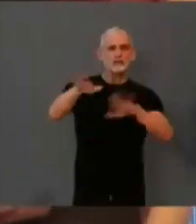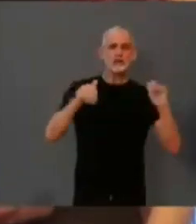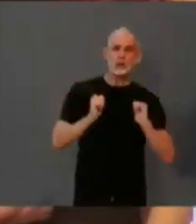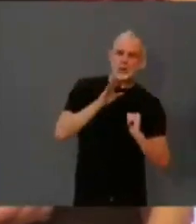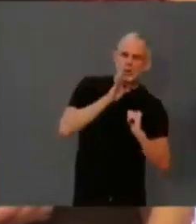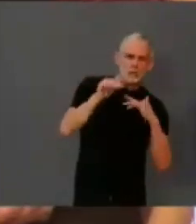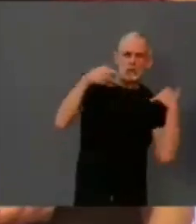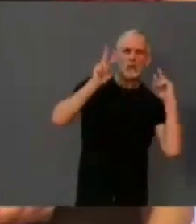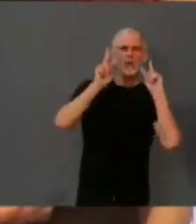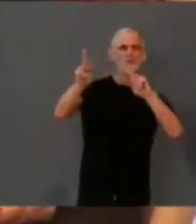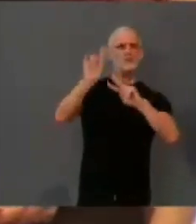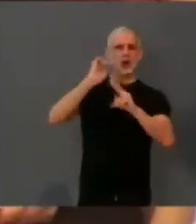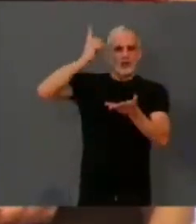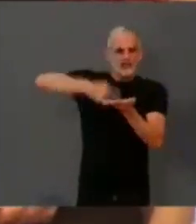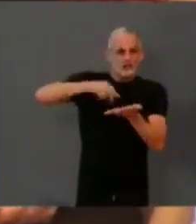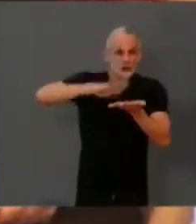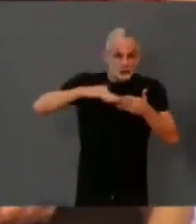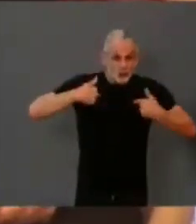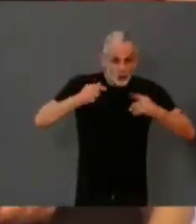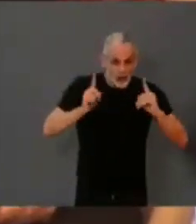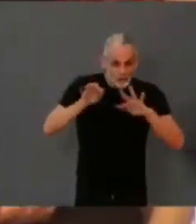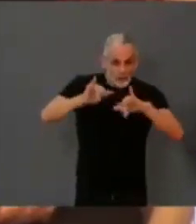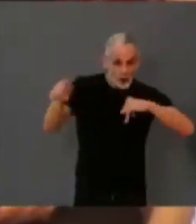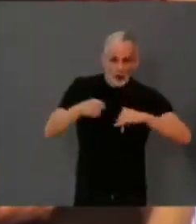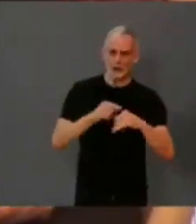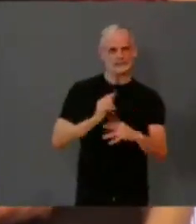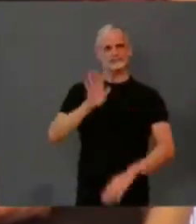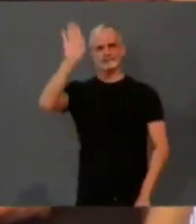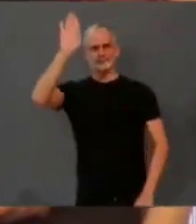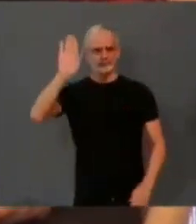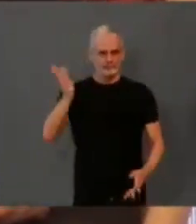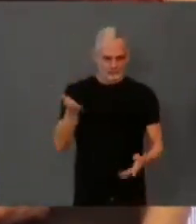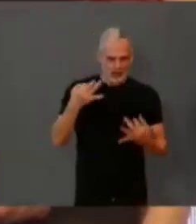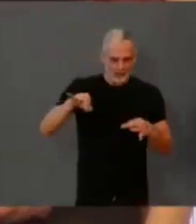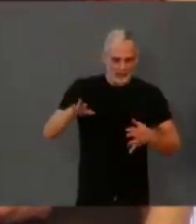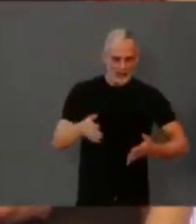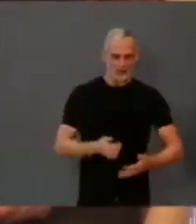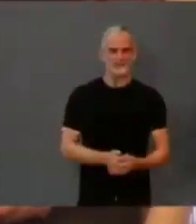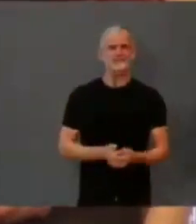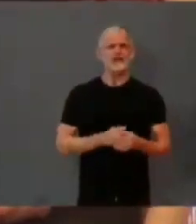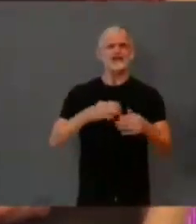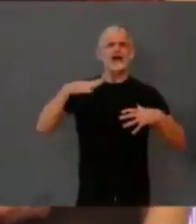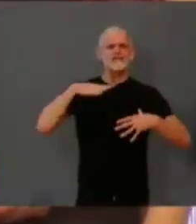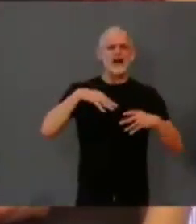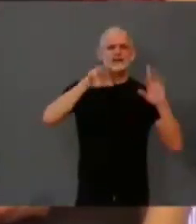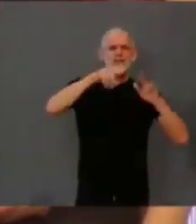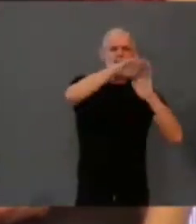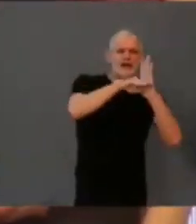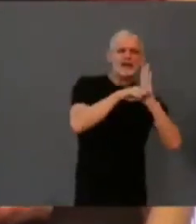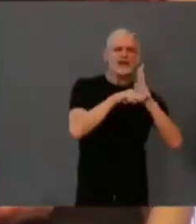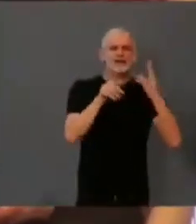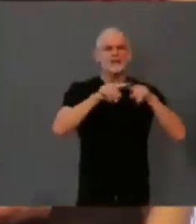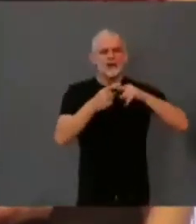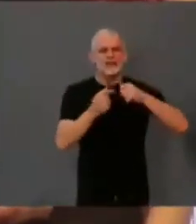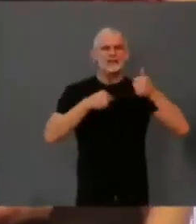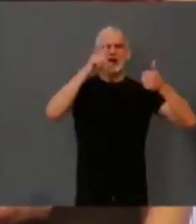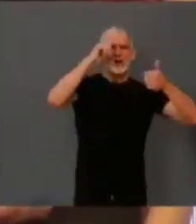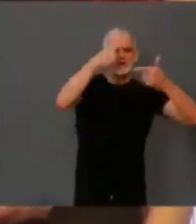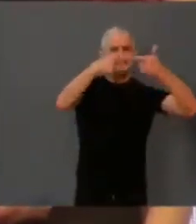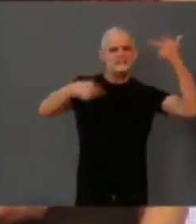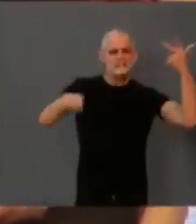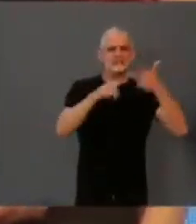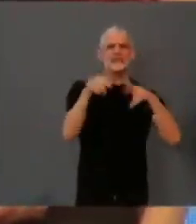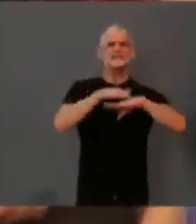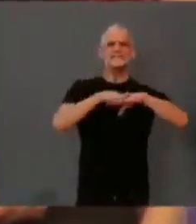en cualquier decisión que les concierne la falta de políticas educativas sanitaria con un enfoque